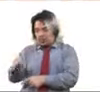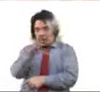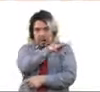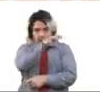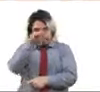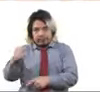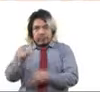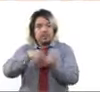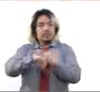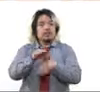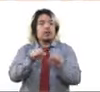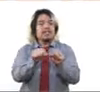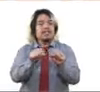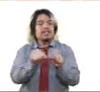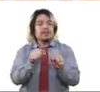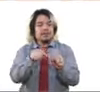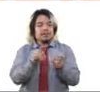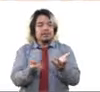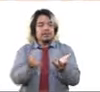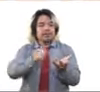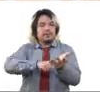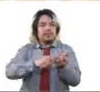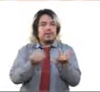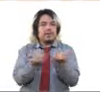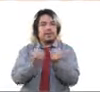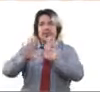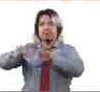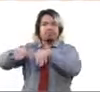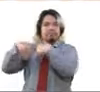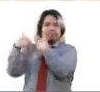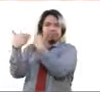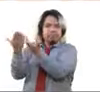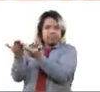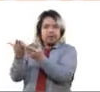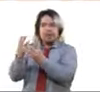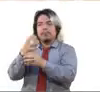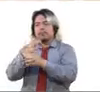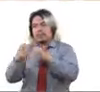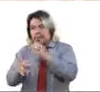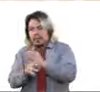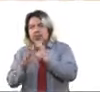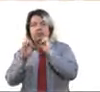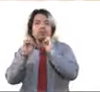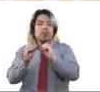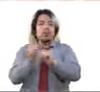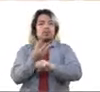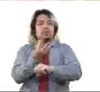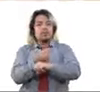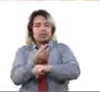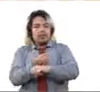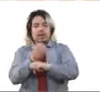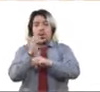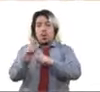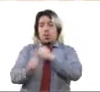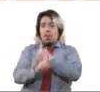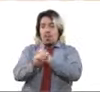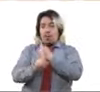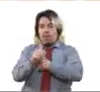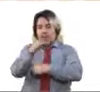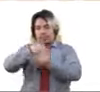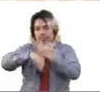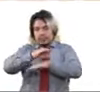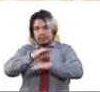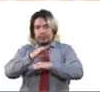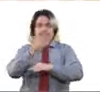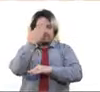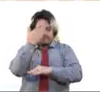de clases a el contexto, a la solución de problemáticas reales. Y en este semestre ya la presencialidad,